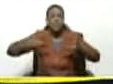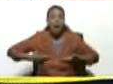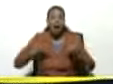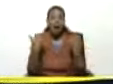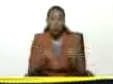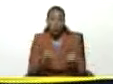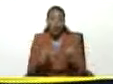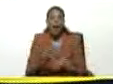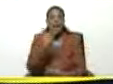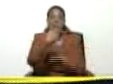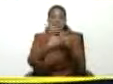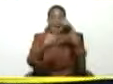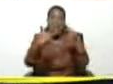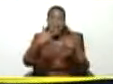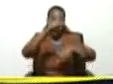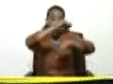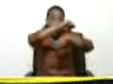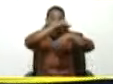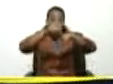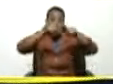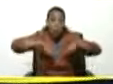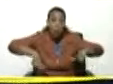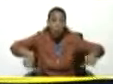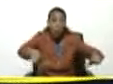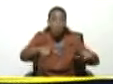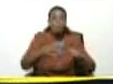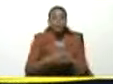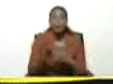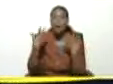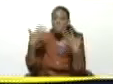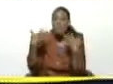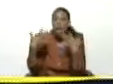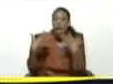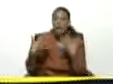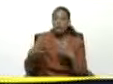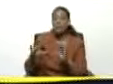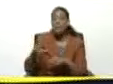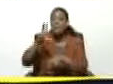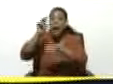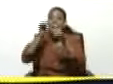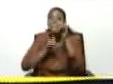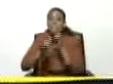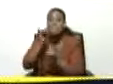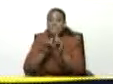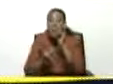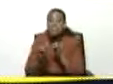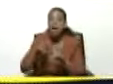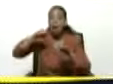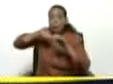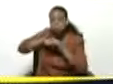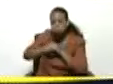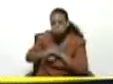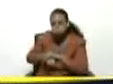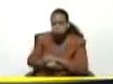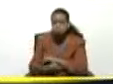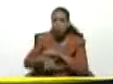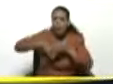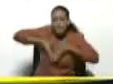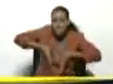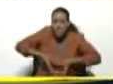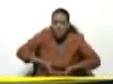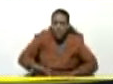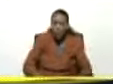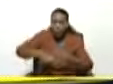actualmente tres quirófanos activos con un quirófano ostetrico una emergencia ostetrica con una sala de parto con todo el equipamiento